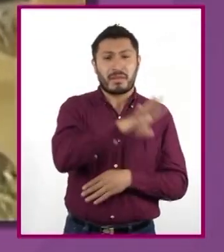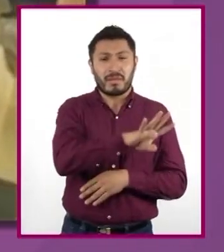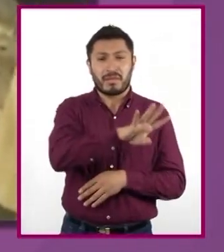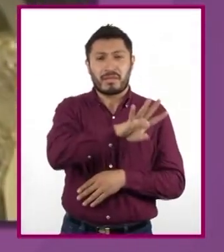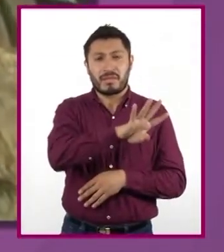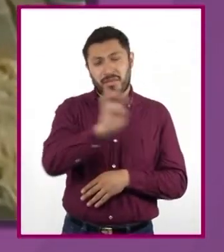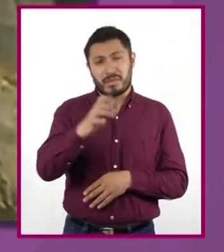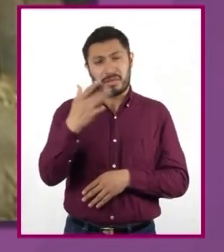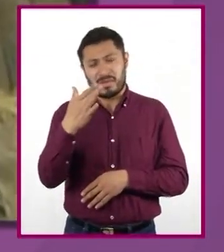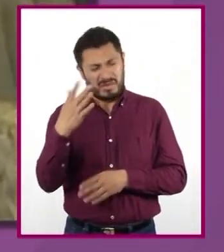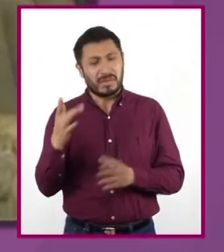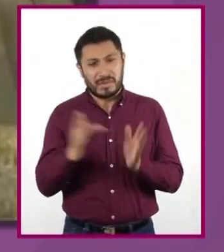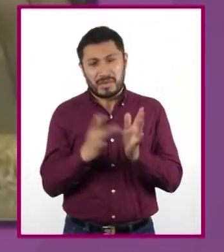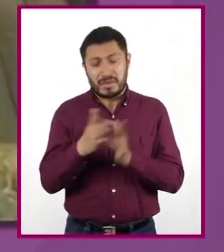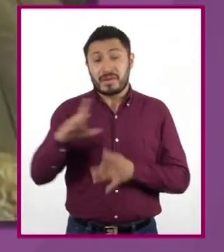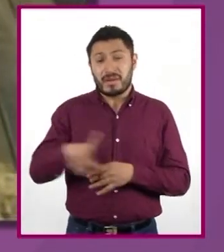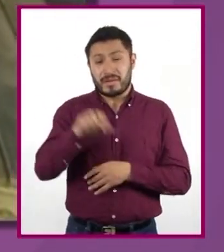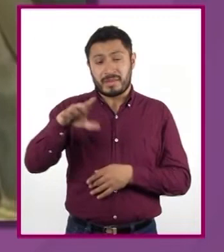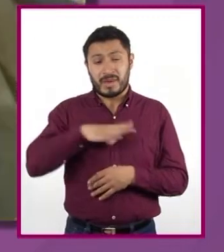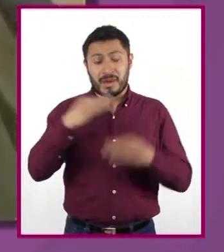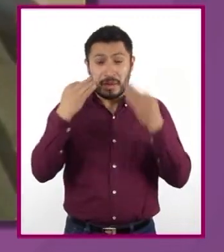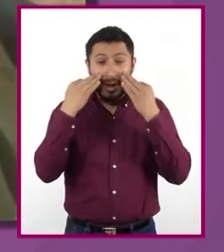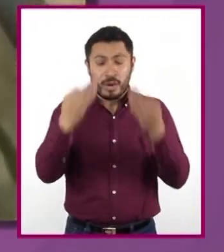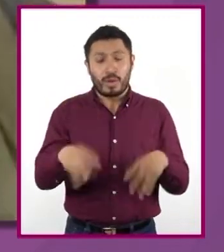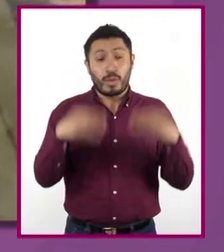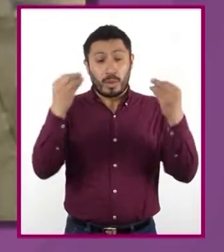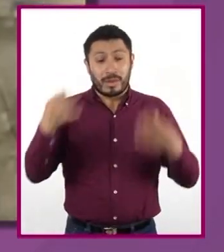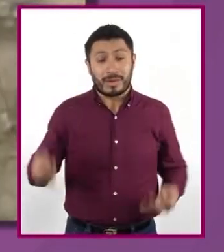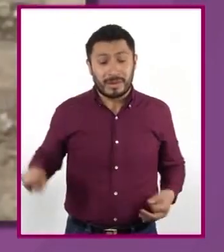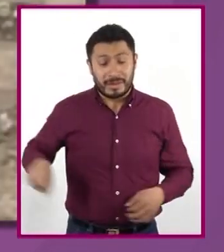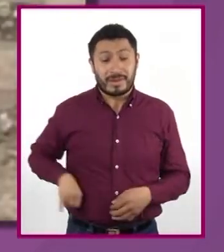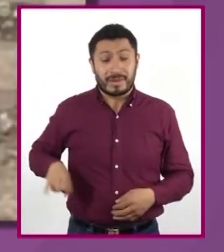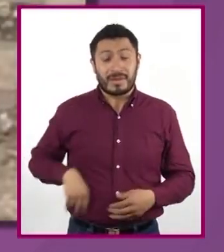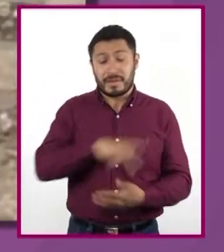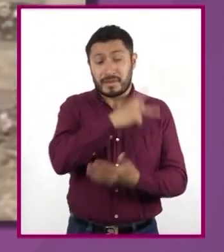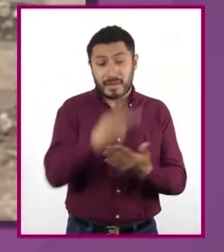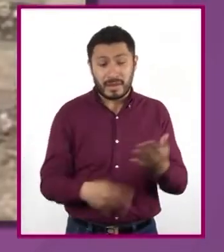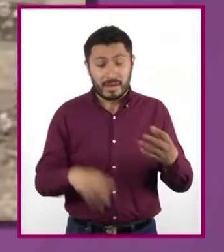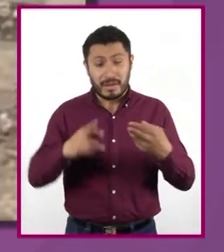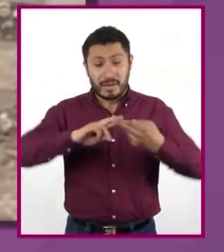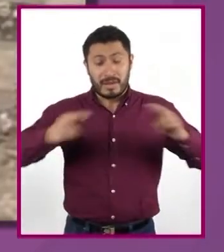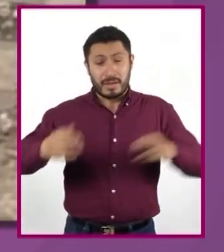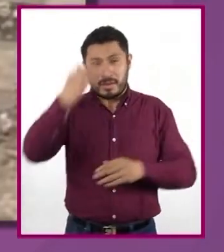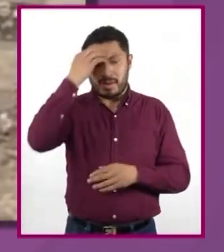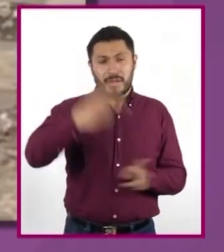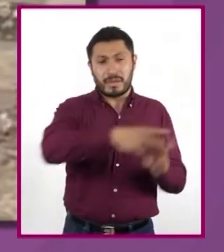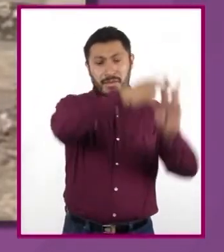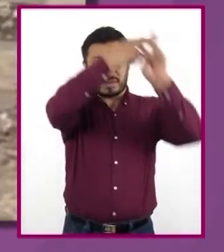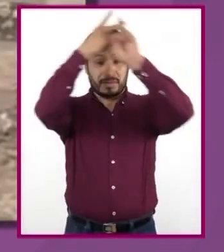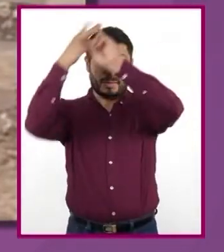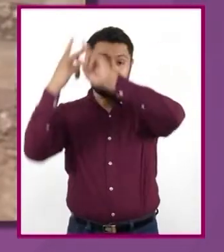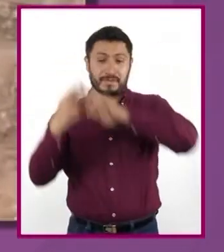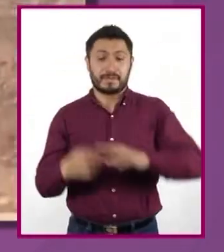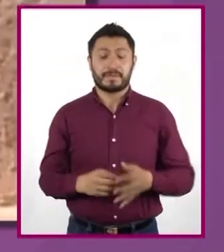450 de nuestra era y presentan una muy interesante planeación relacionada con conocimientos astronómicos.